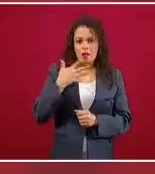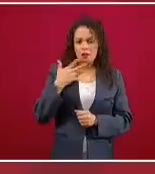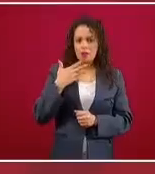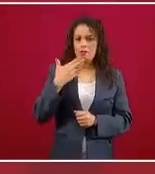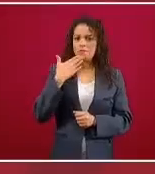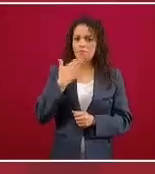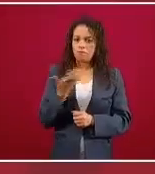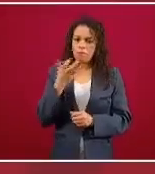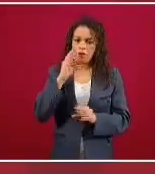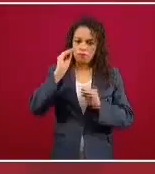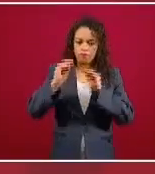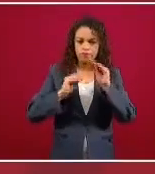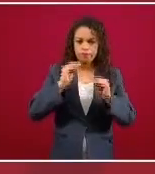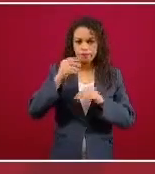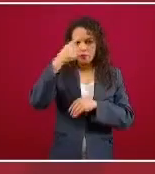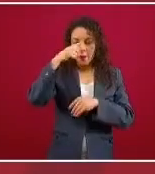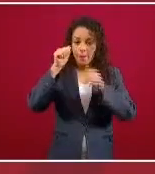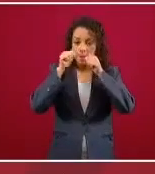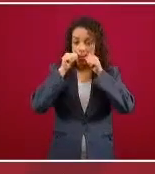especial.